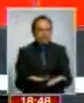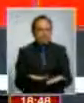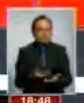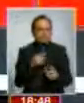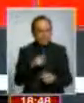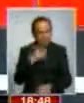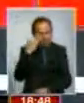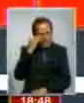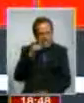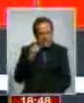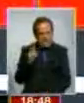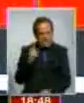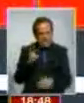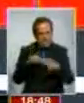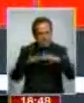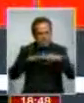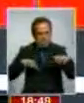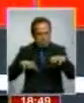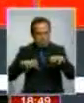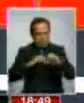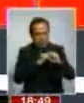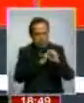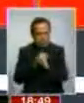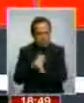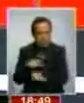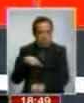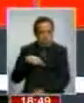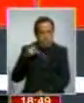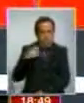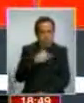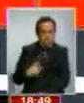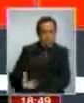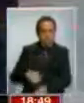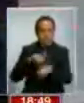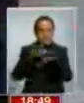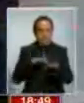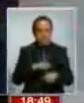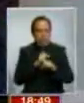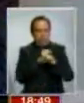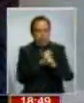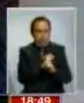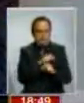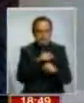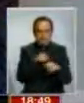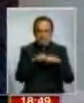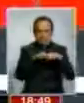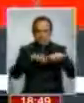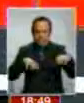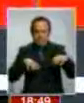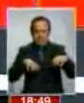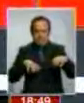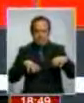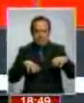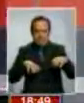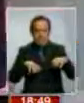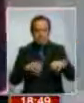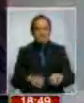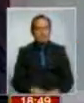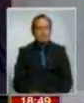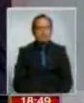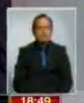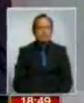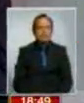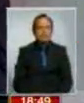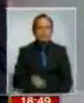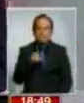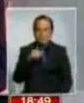la responsabilidad de dividir a la oposición ha sido culpa del gobierno o fue la propia oposición que terminó hecha, digamos, pedazo? Como ha dicho